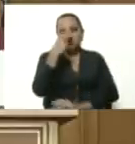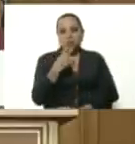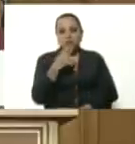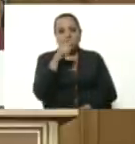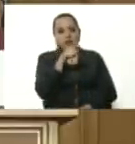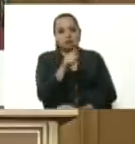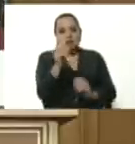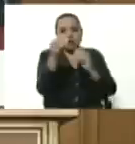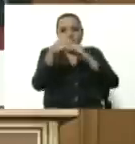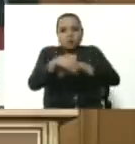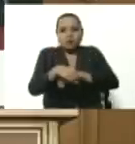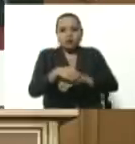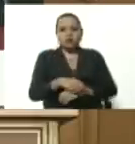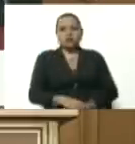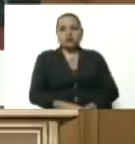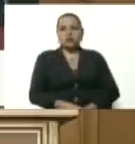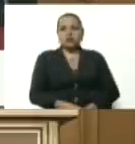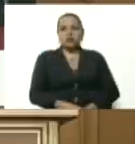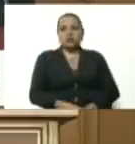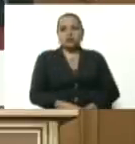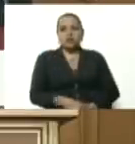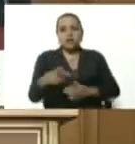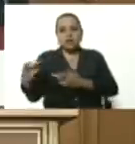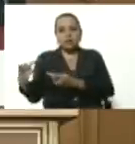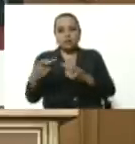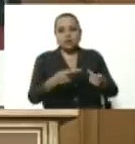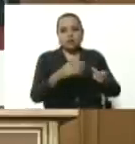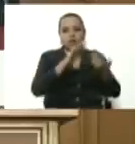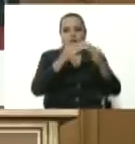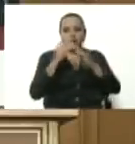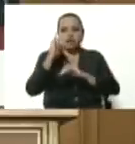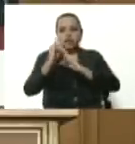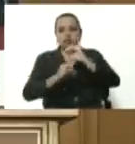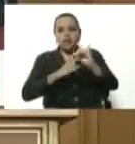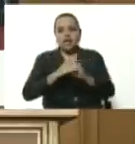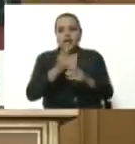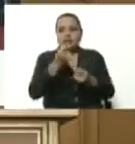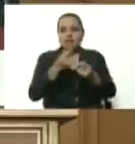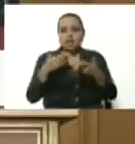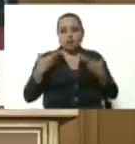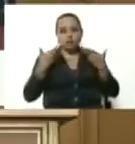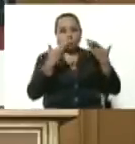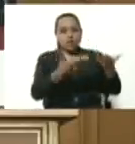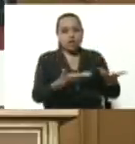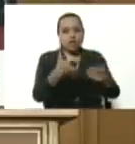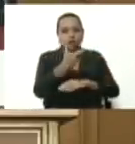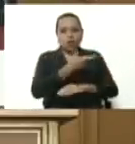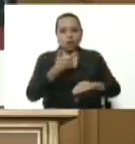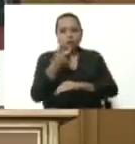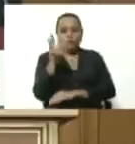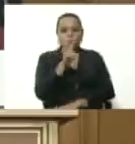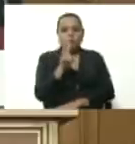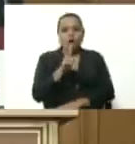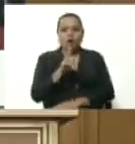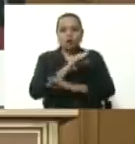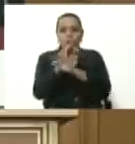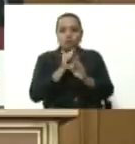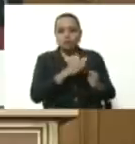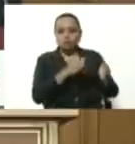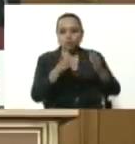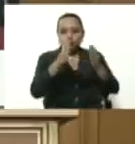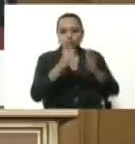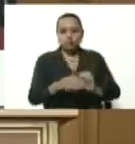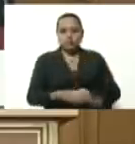acuerdo, ellos instan a la comunidad internacional para que el dinero que debía llegar al Estado venezolano por las vías regulares le llegara